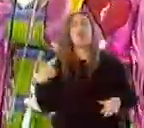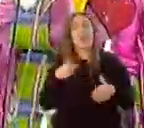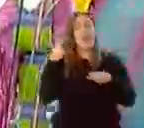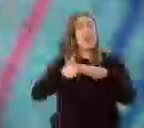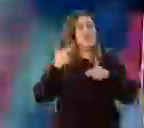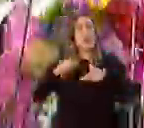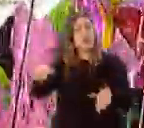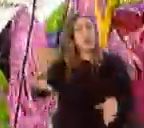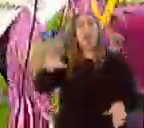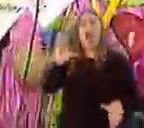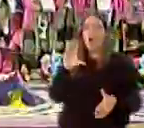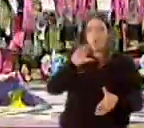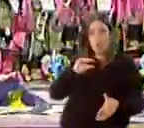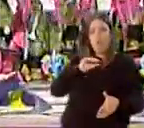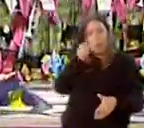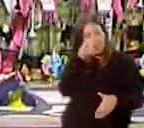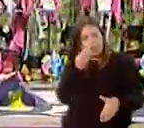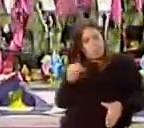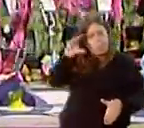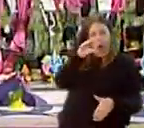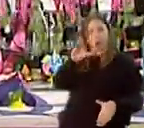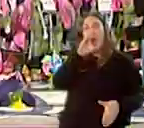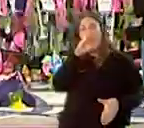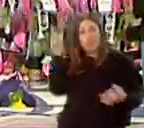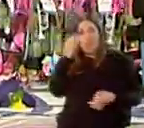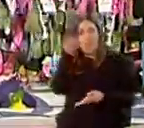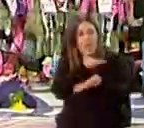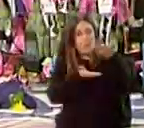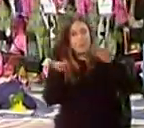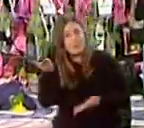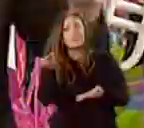sólo un poquito más porque habrá malditos para la ciudad